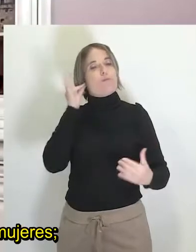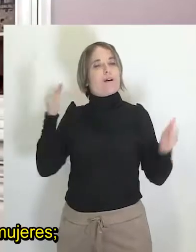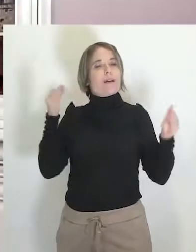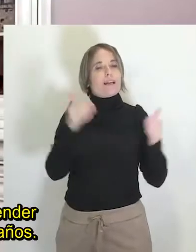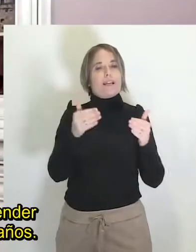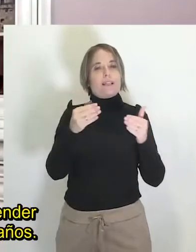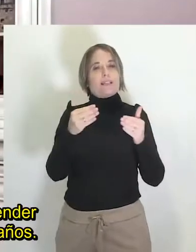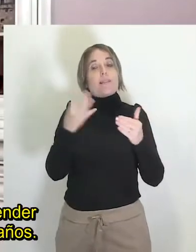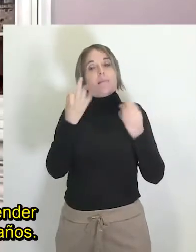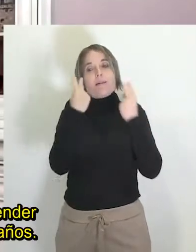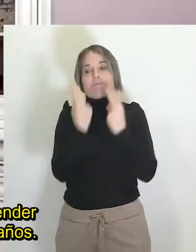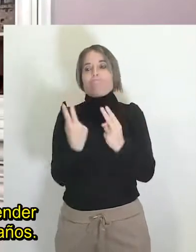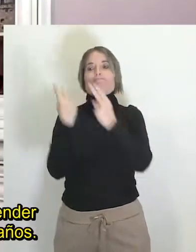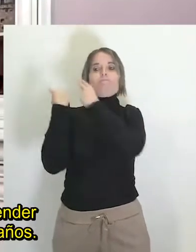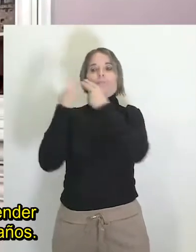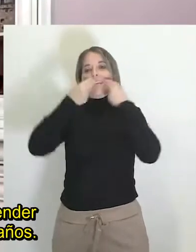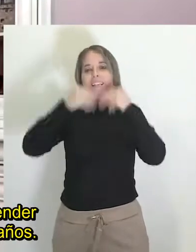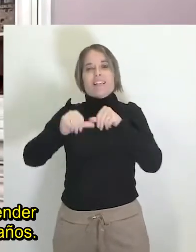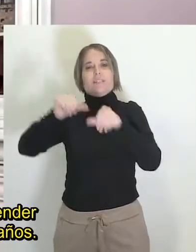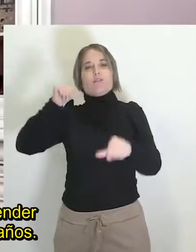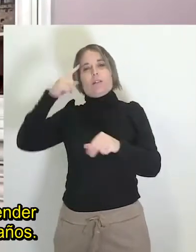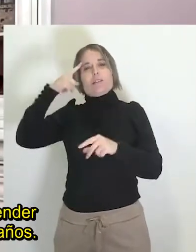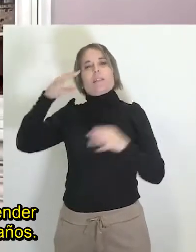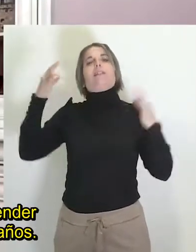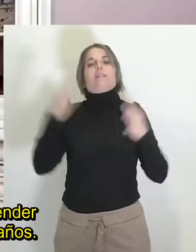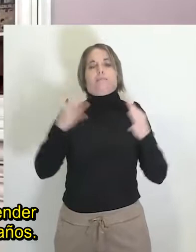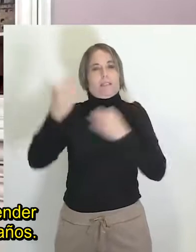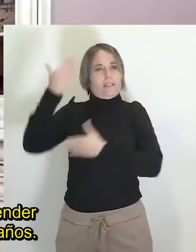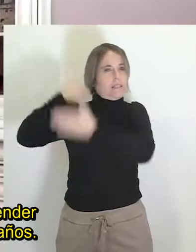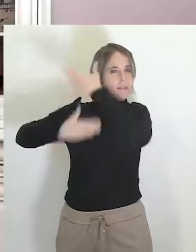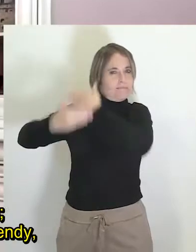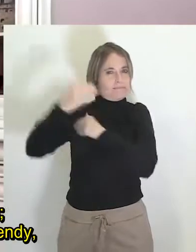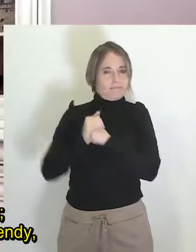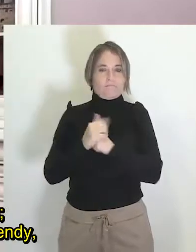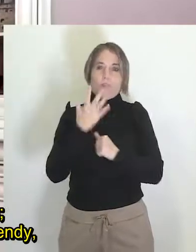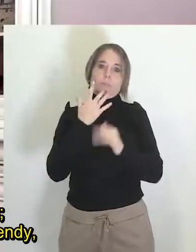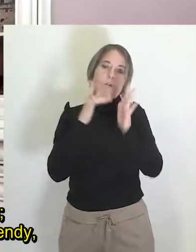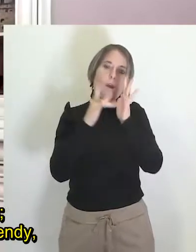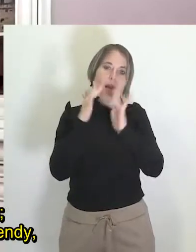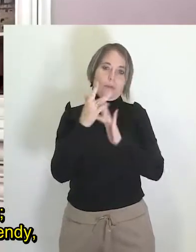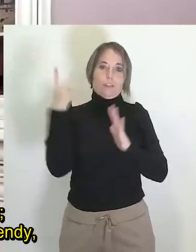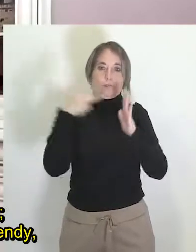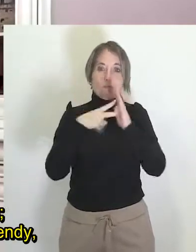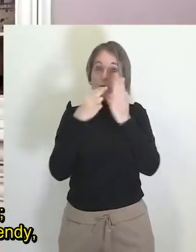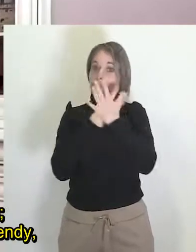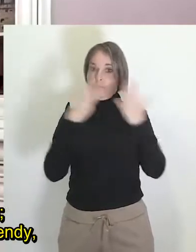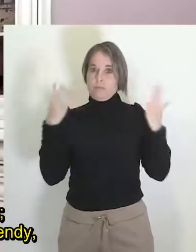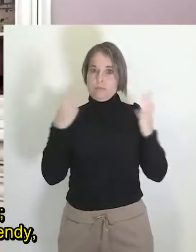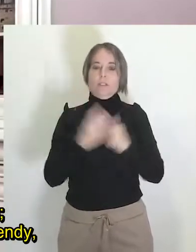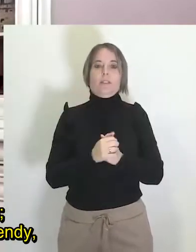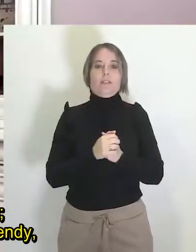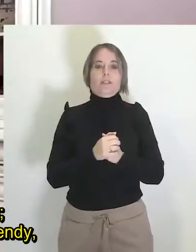mujeres, mirar hacia la historia para entender ¿qué ha ocurrido en los últimos años? Abril de 2018